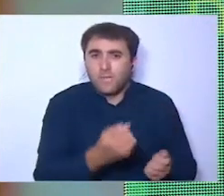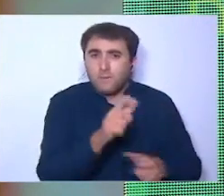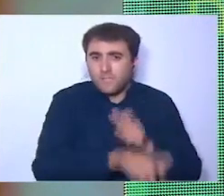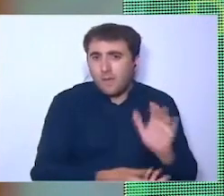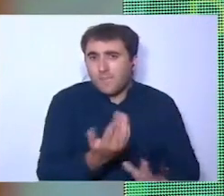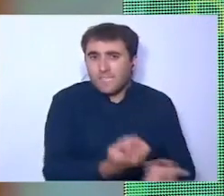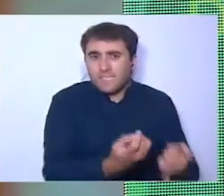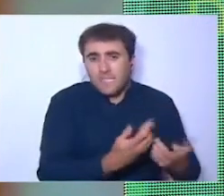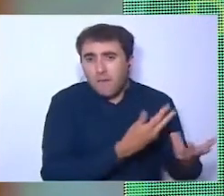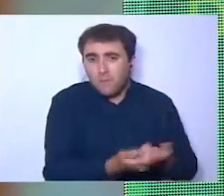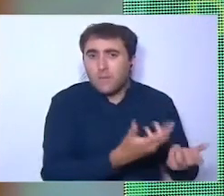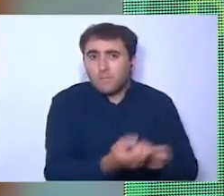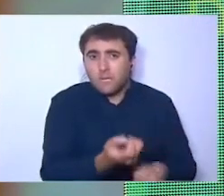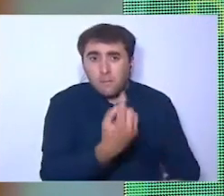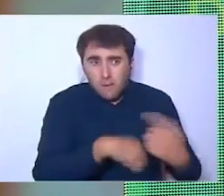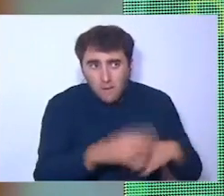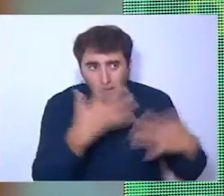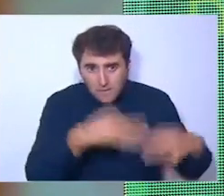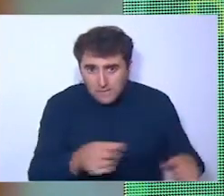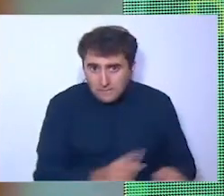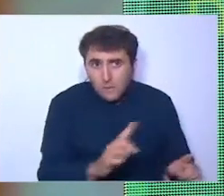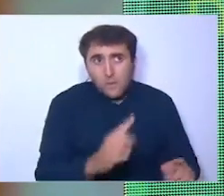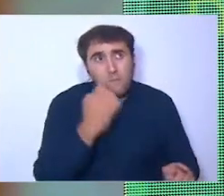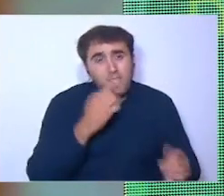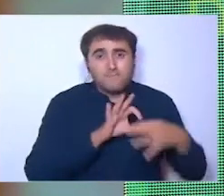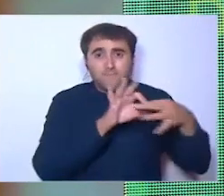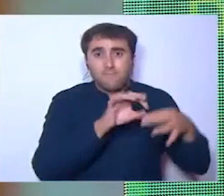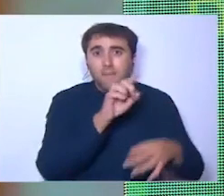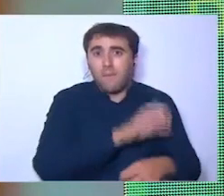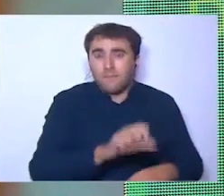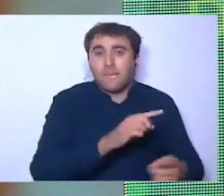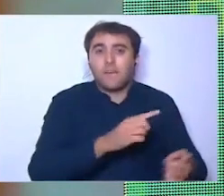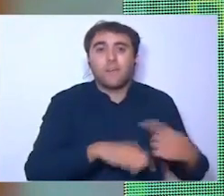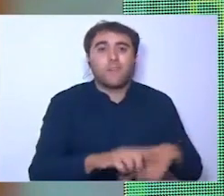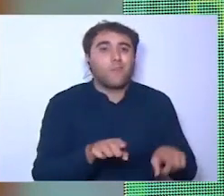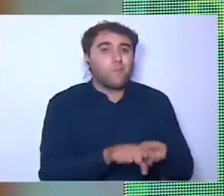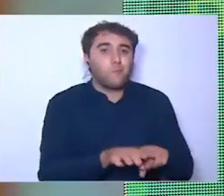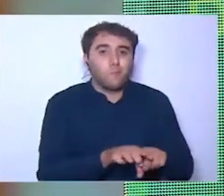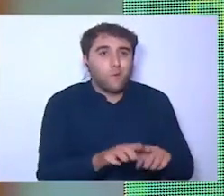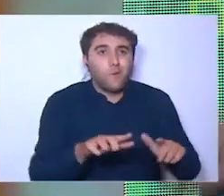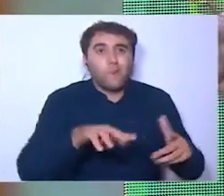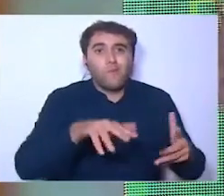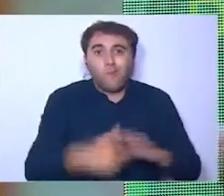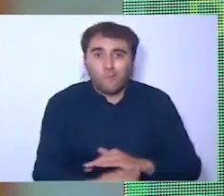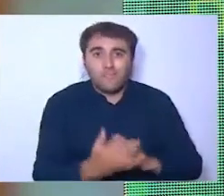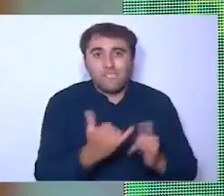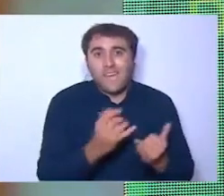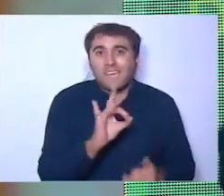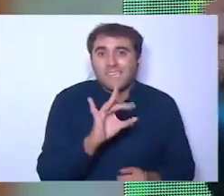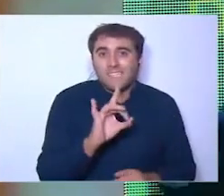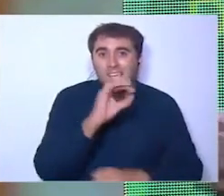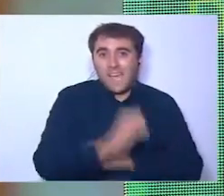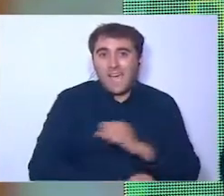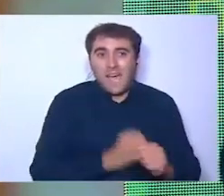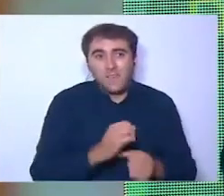sido funcionales a los intereses más poderosos. No otra cosa significaron los 15 años